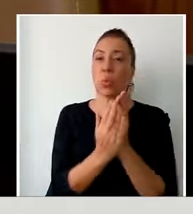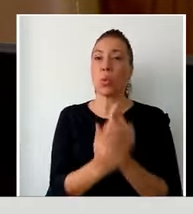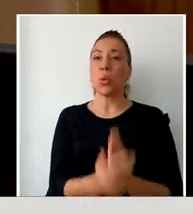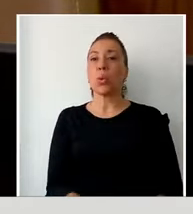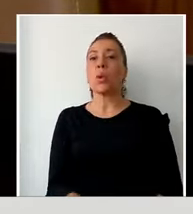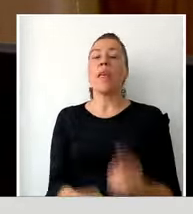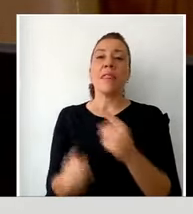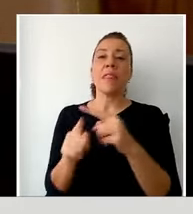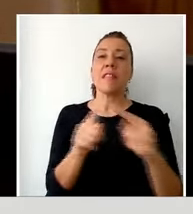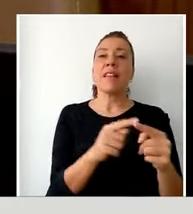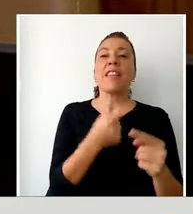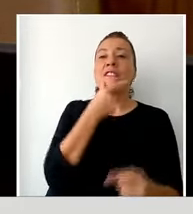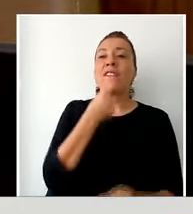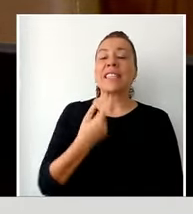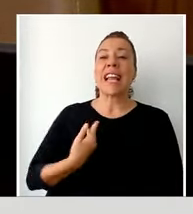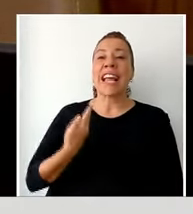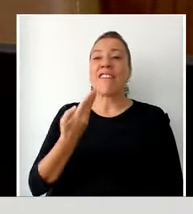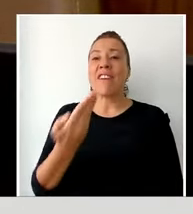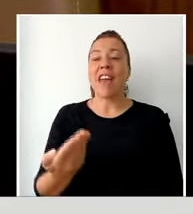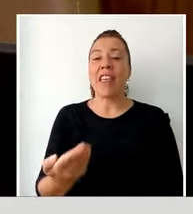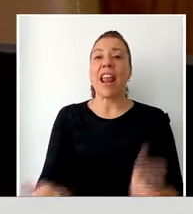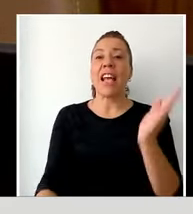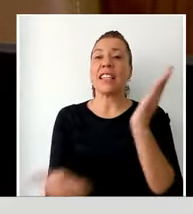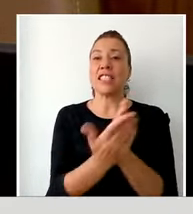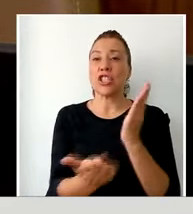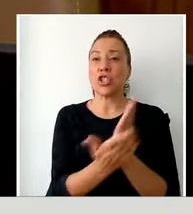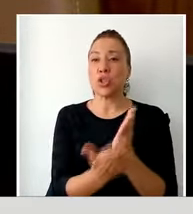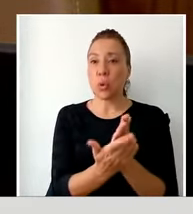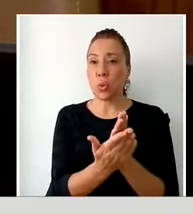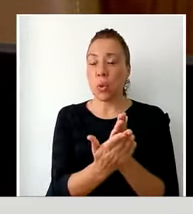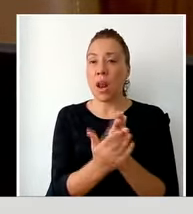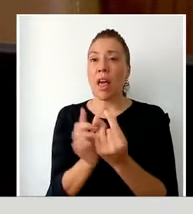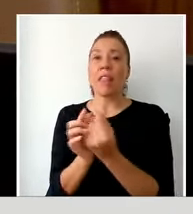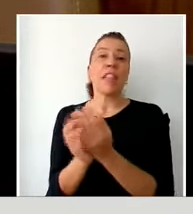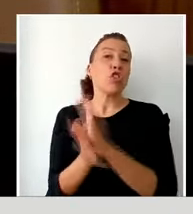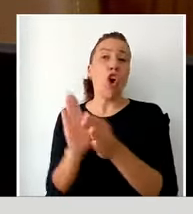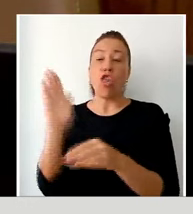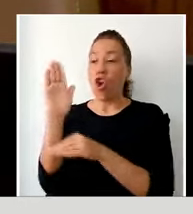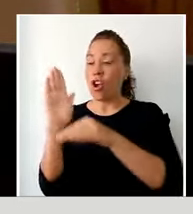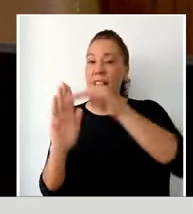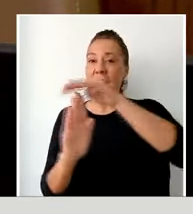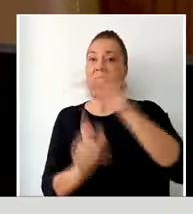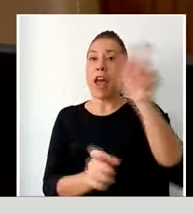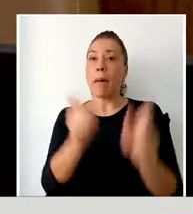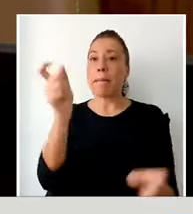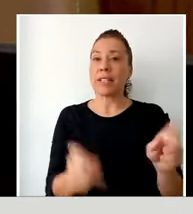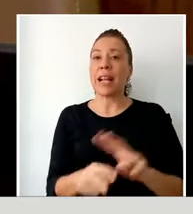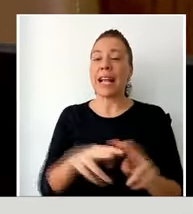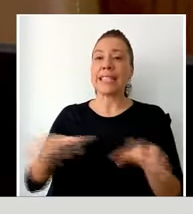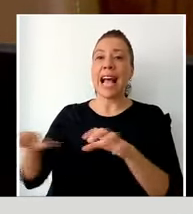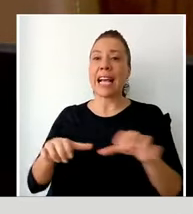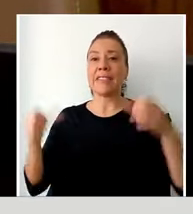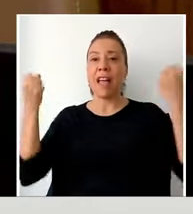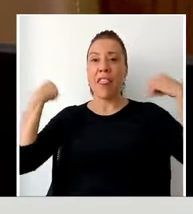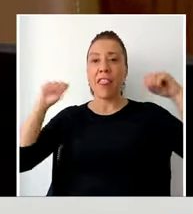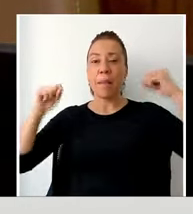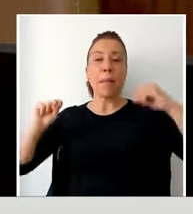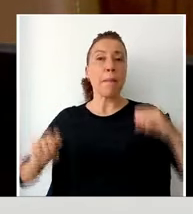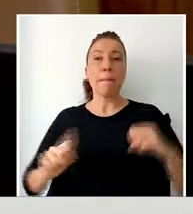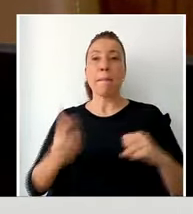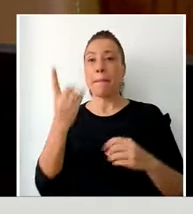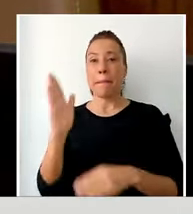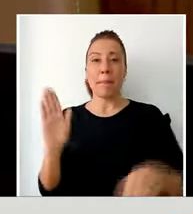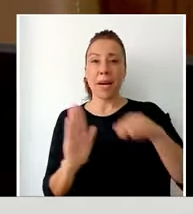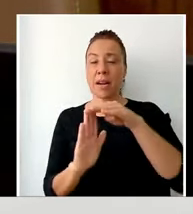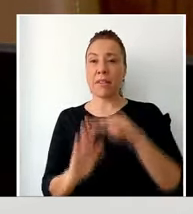facilidades que otorgarán los establecimientos educacionales de todo nivel a quienes realicen actividades deportivas de alto rendimiento entre